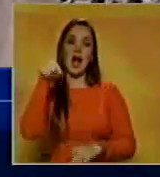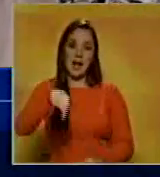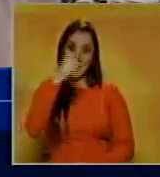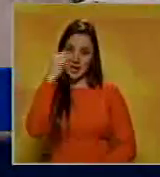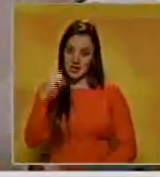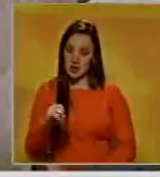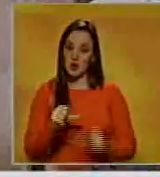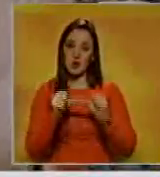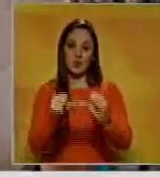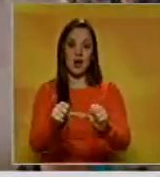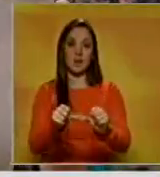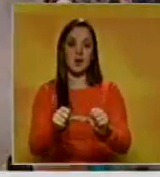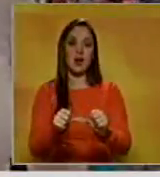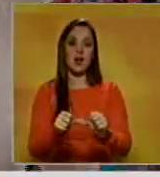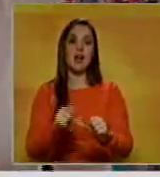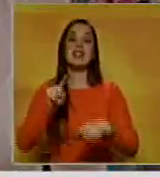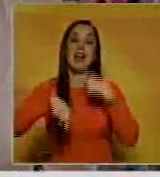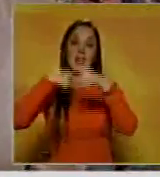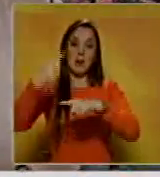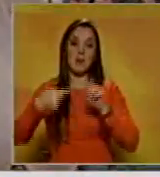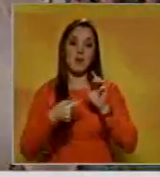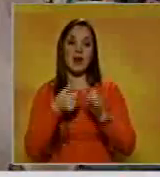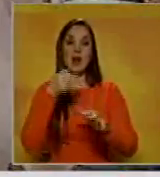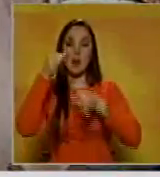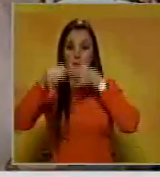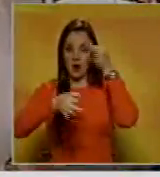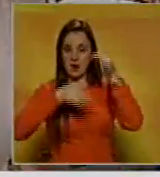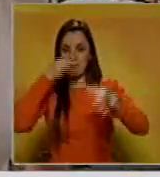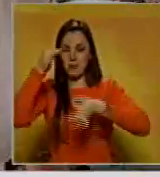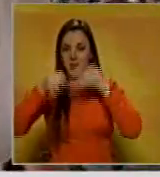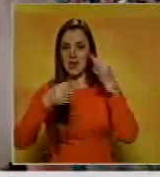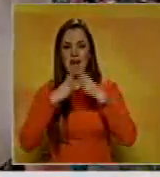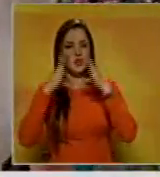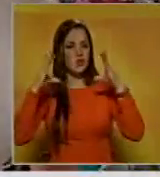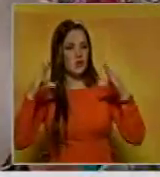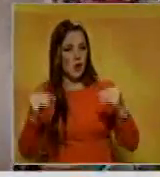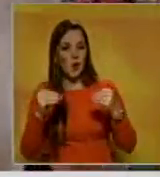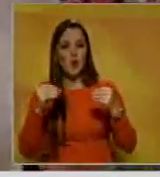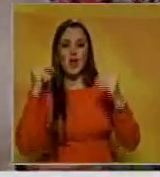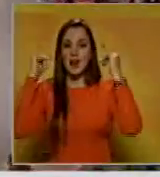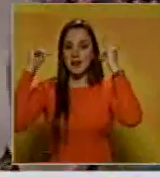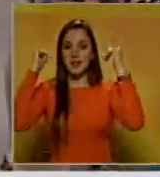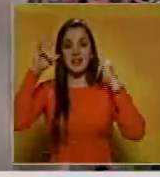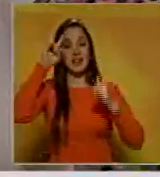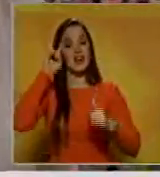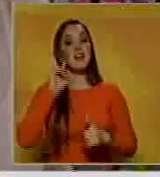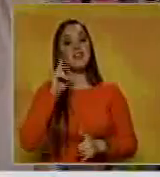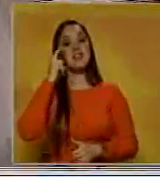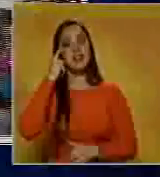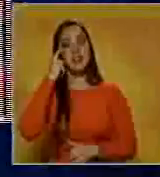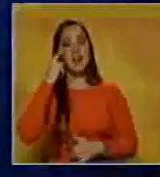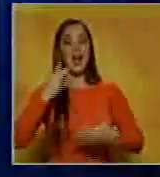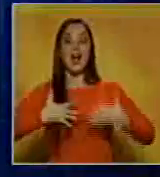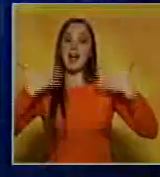Zulia, llevándole todos los incidentes de esta feria de la Virgen de Chiquinquirá. Con esta información,